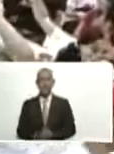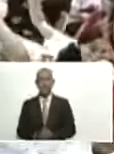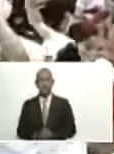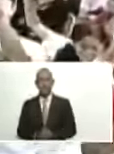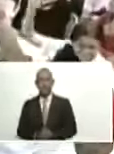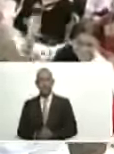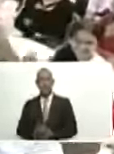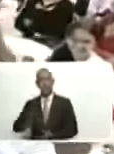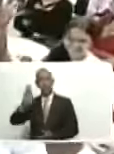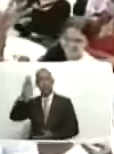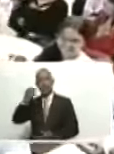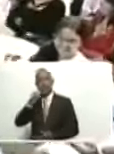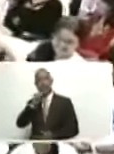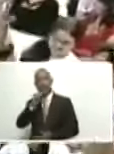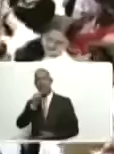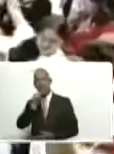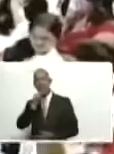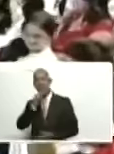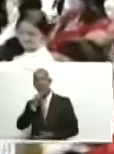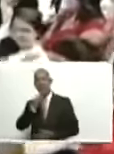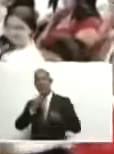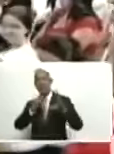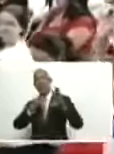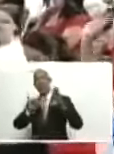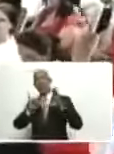Levanten la mano los que tienen Instagram.